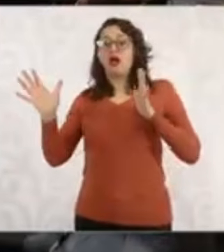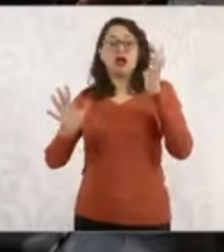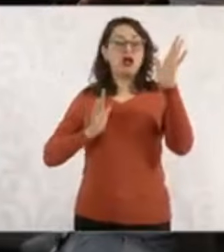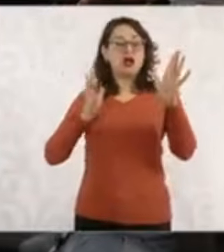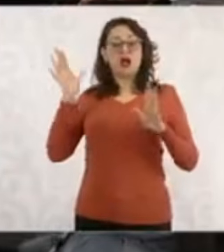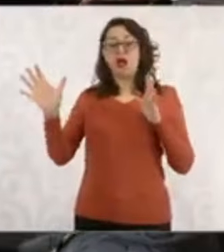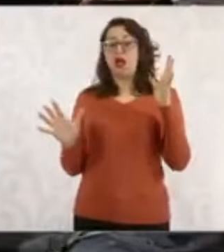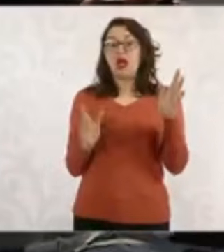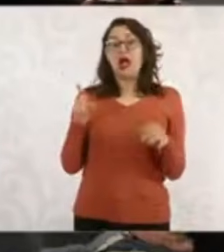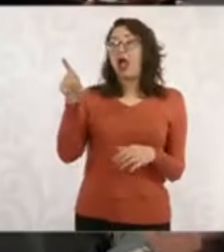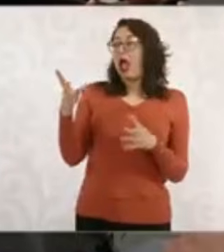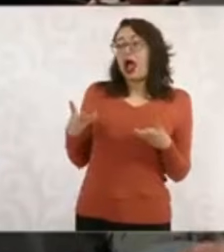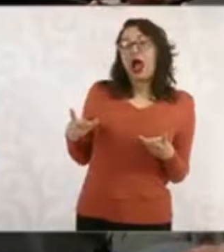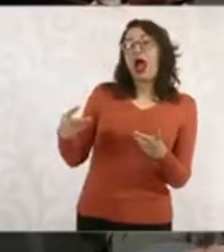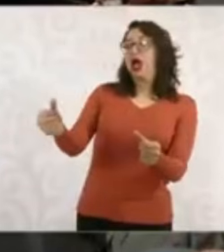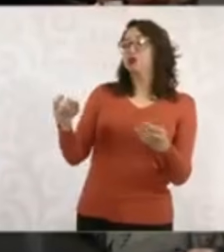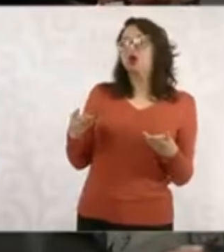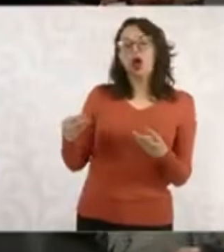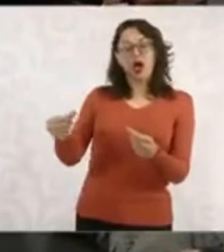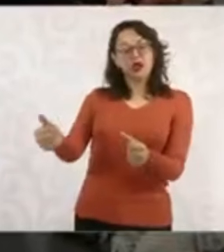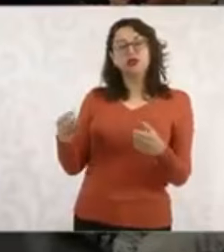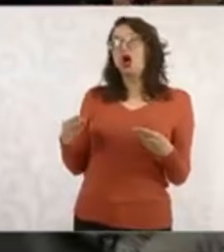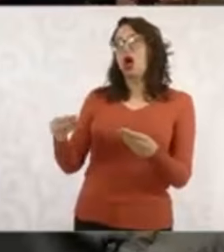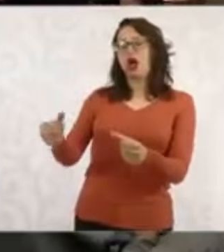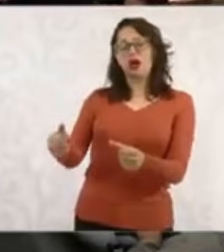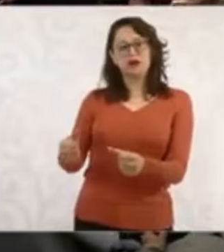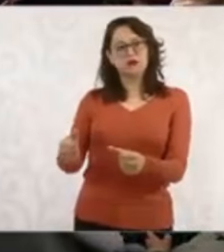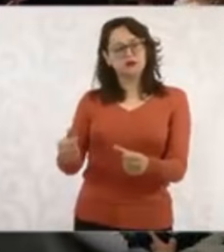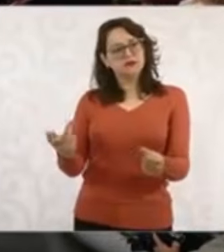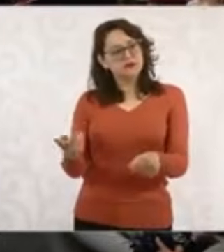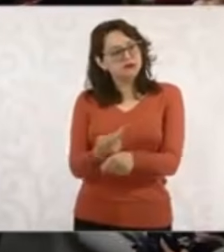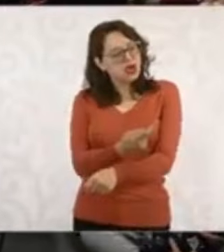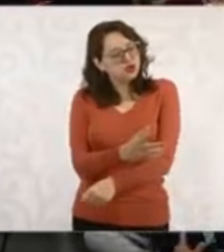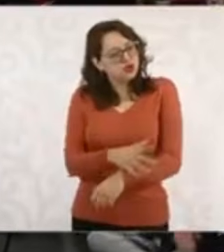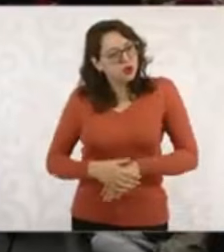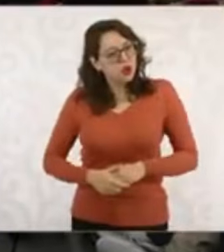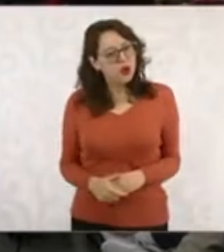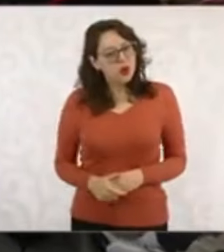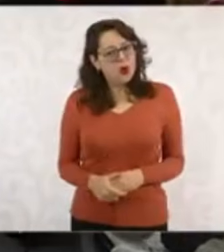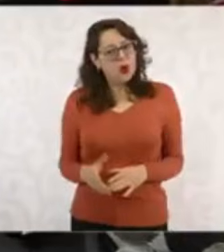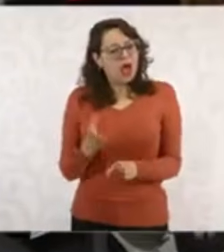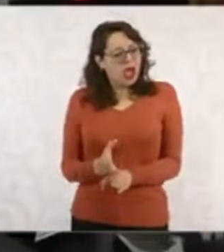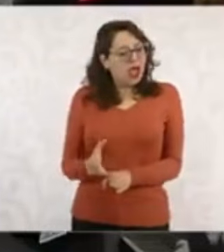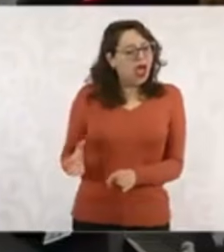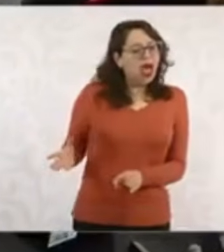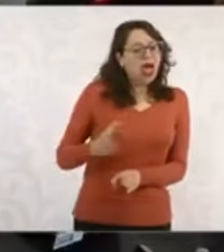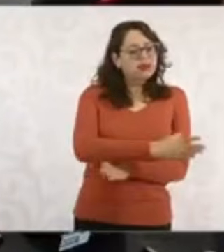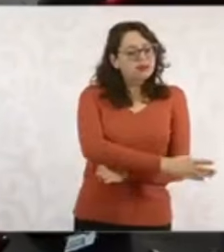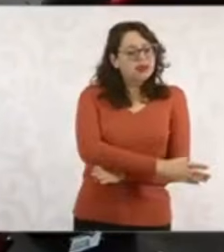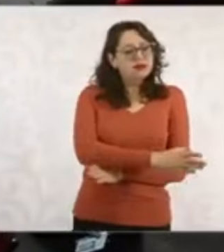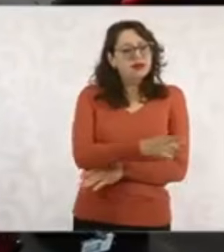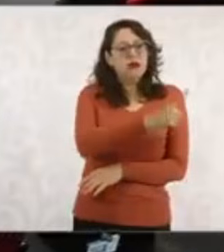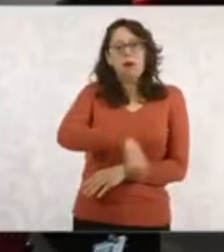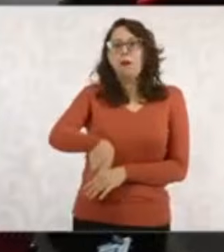no sé cuánto en togas, pero no decían nada antes de lo que ganaba cada ministro y cada ministra,